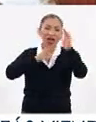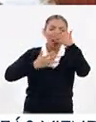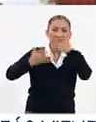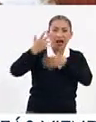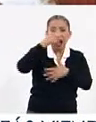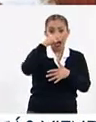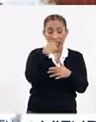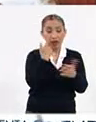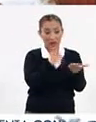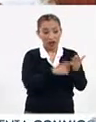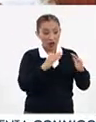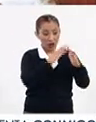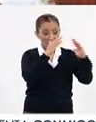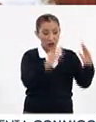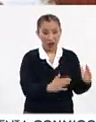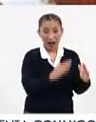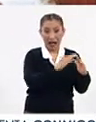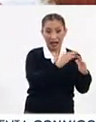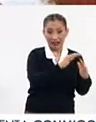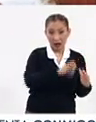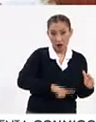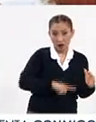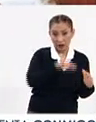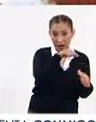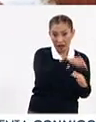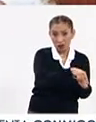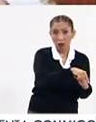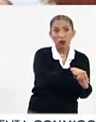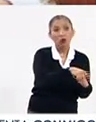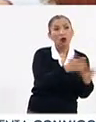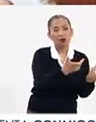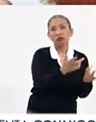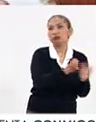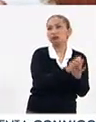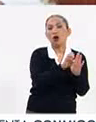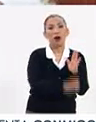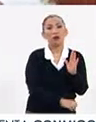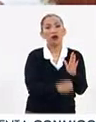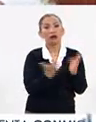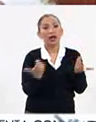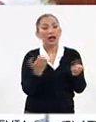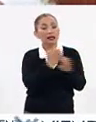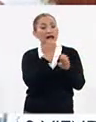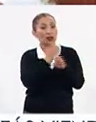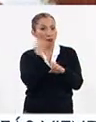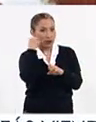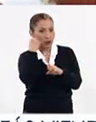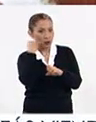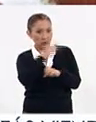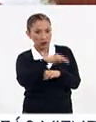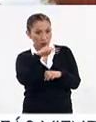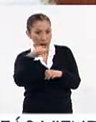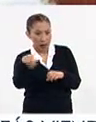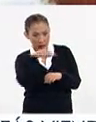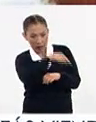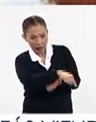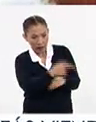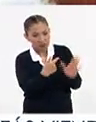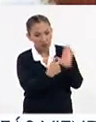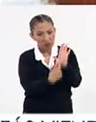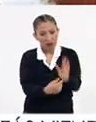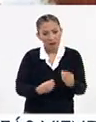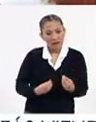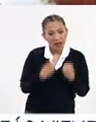las instituciones de gobierno, en este caso del estado de Michoacán, nos muestra una